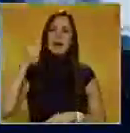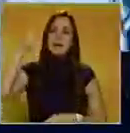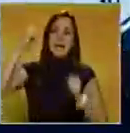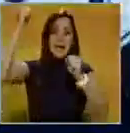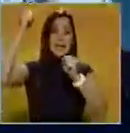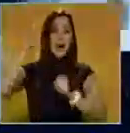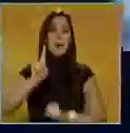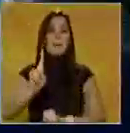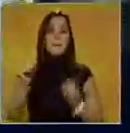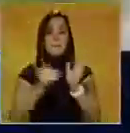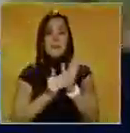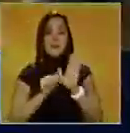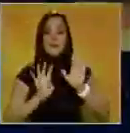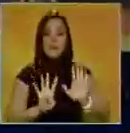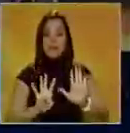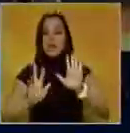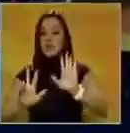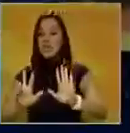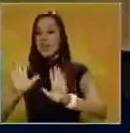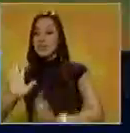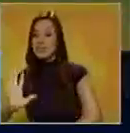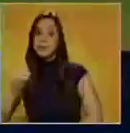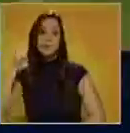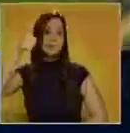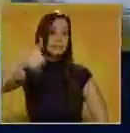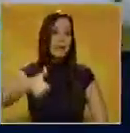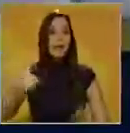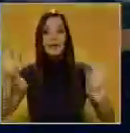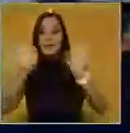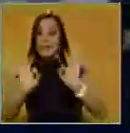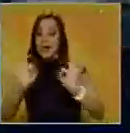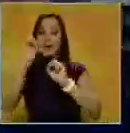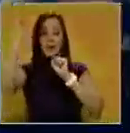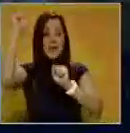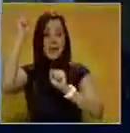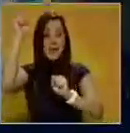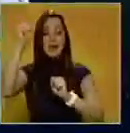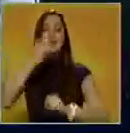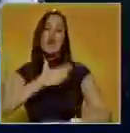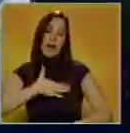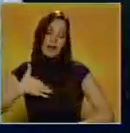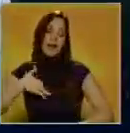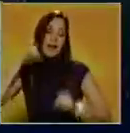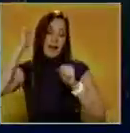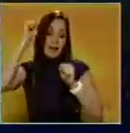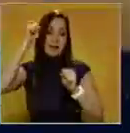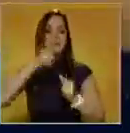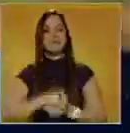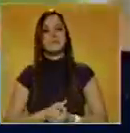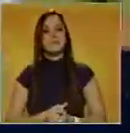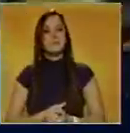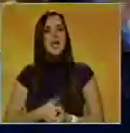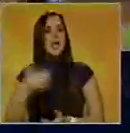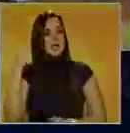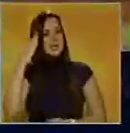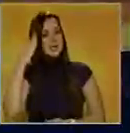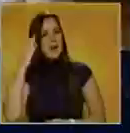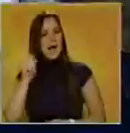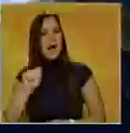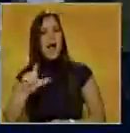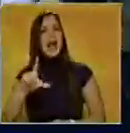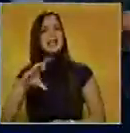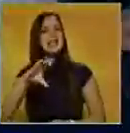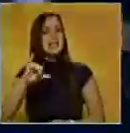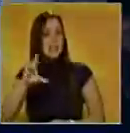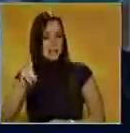la novena local está obligada a reaccionar para continuar con vida y revertir la serie. En tanto, sepan que Alcides Escobar buscará extender